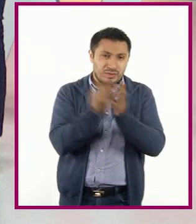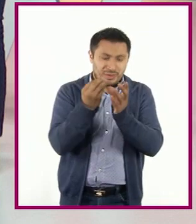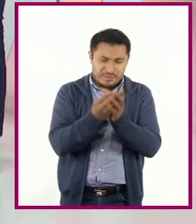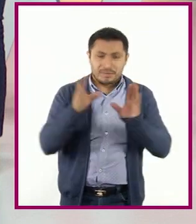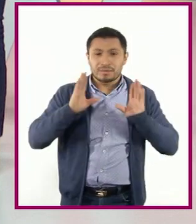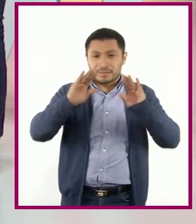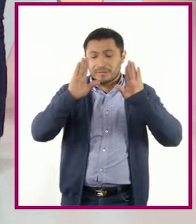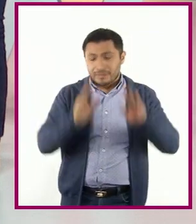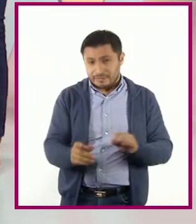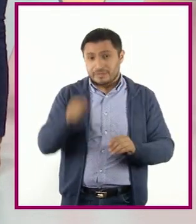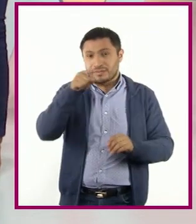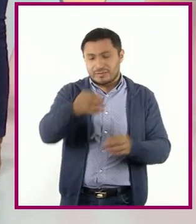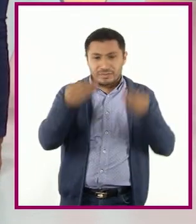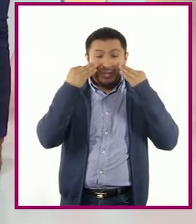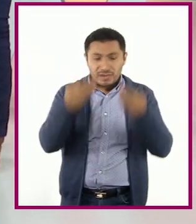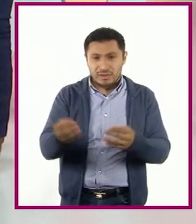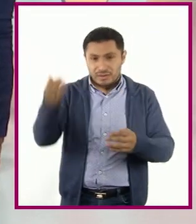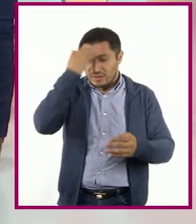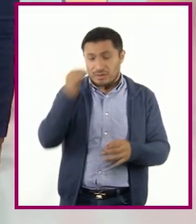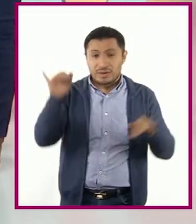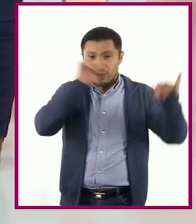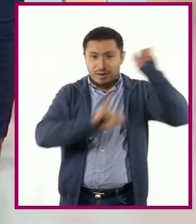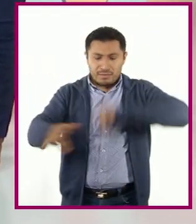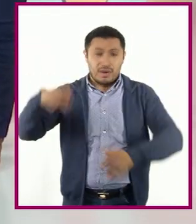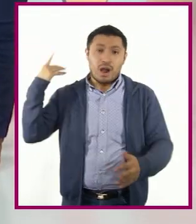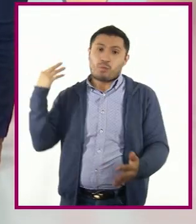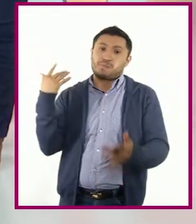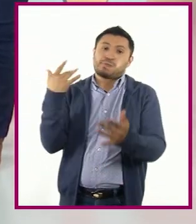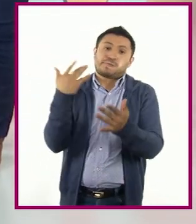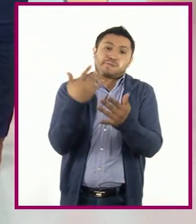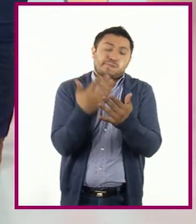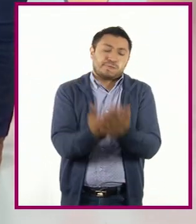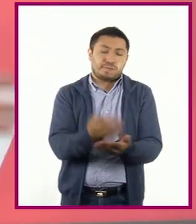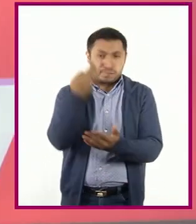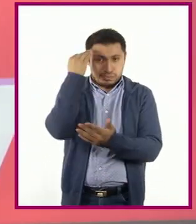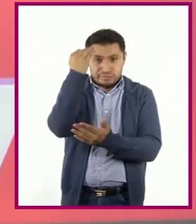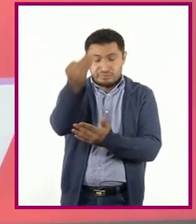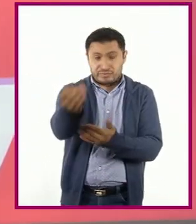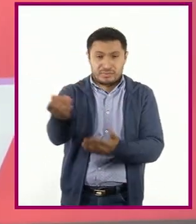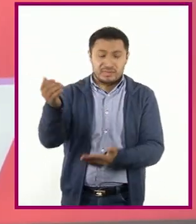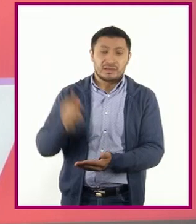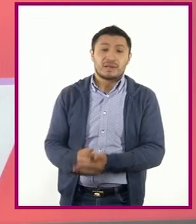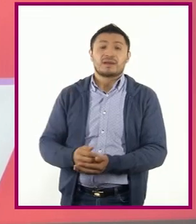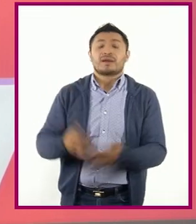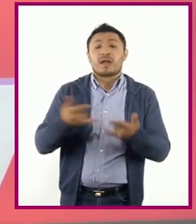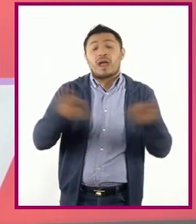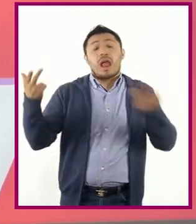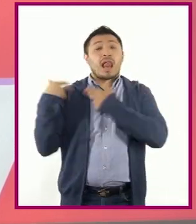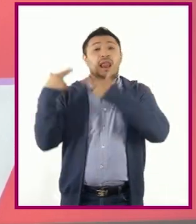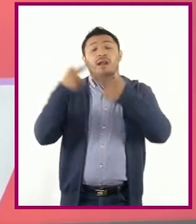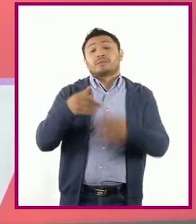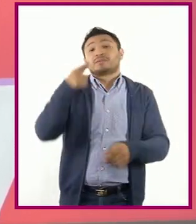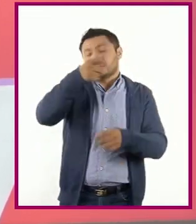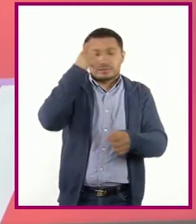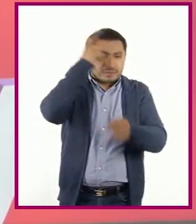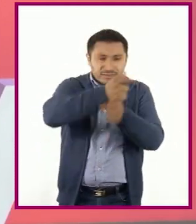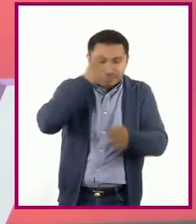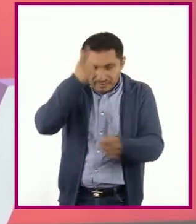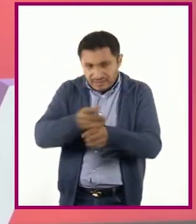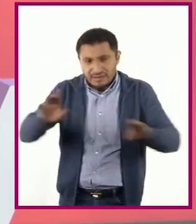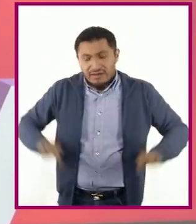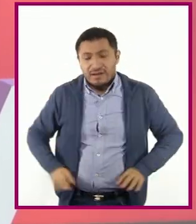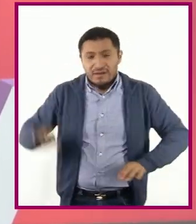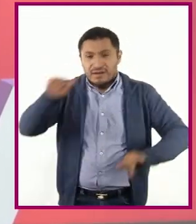argentum, Au, aurum, Hg, hidrasgiros, Sn, stannum, Pb, plumbum,